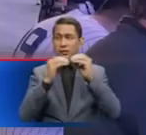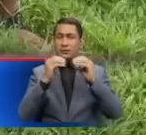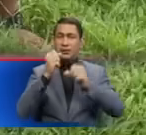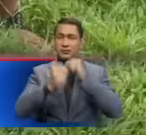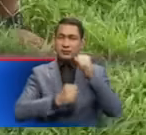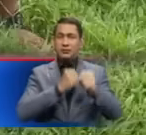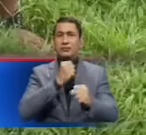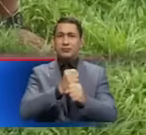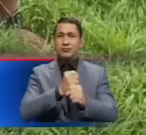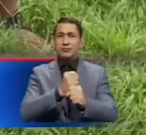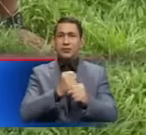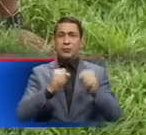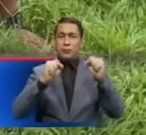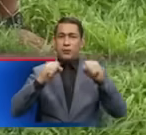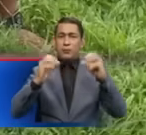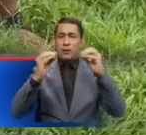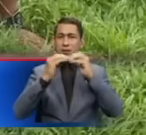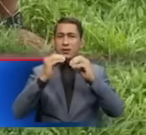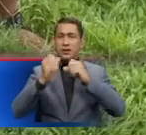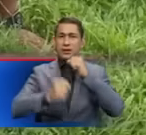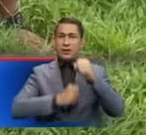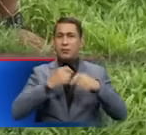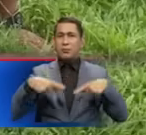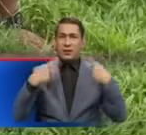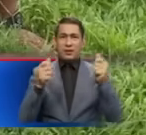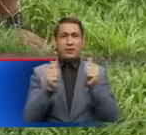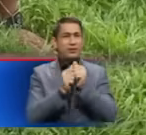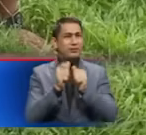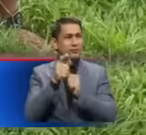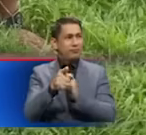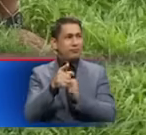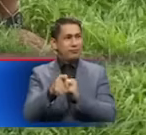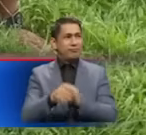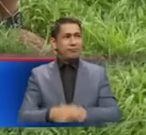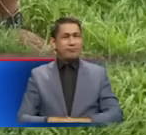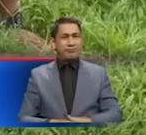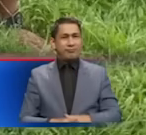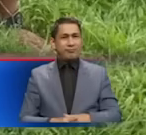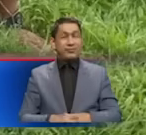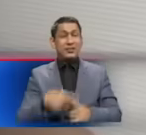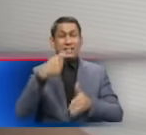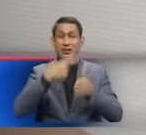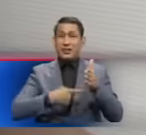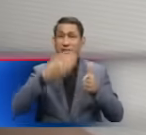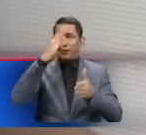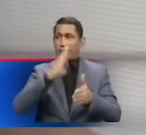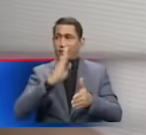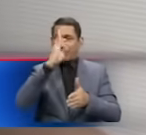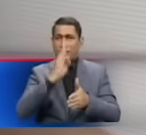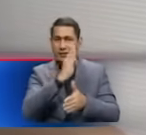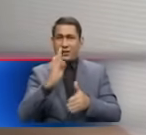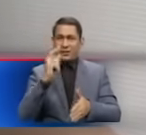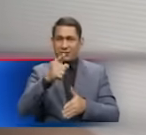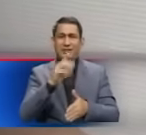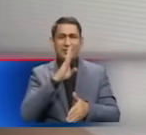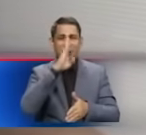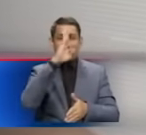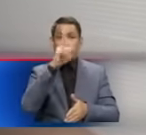otro año de vida contigo y espero que así sea por muchísimos años más. Que Dios te bendiga siempre y gracias por siempre ser el